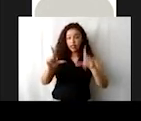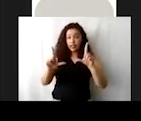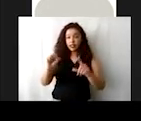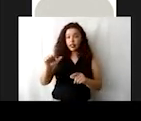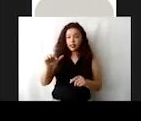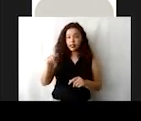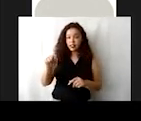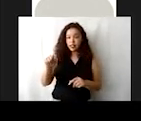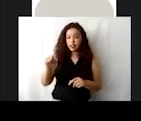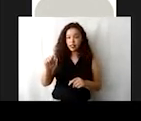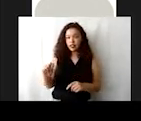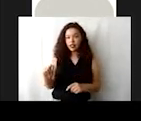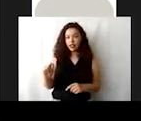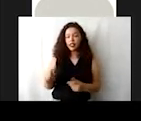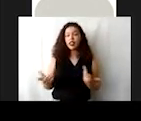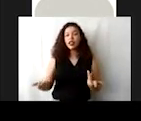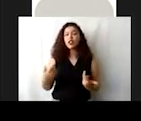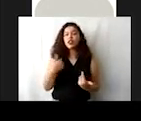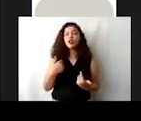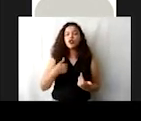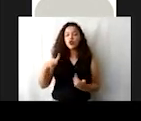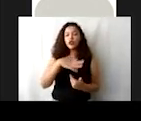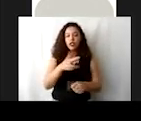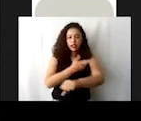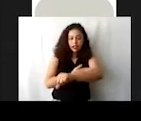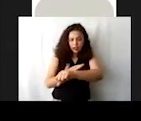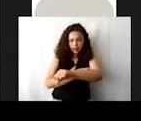yo voy a entrar a la sección de trámites